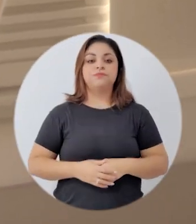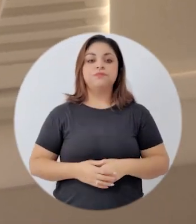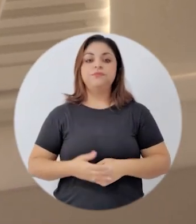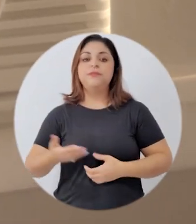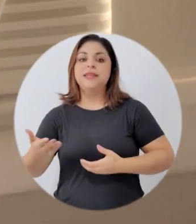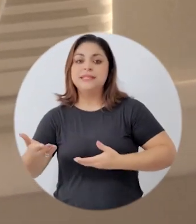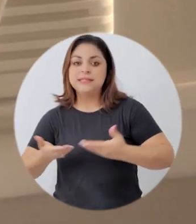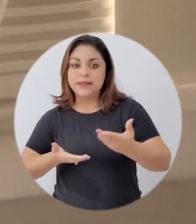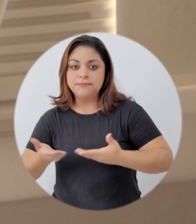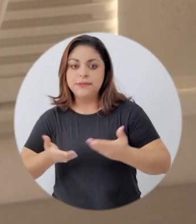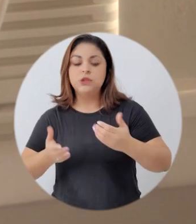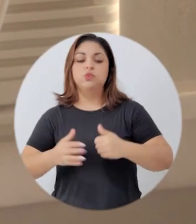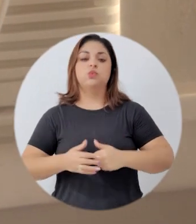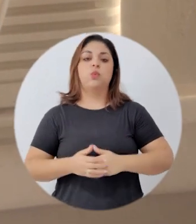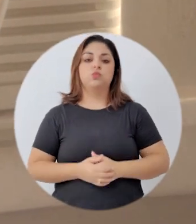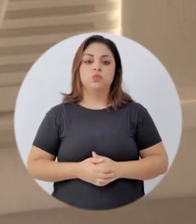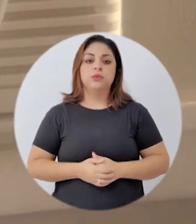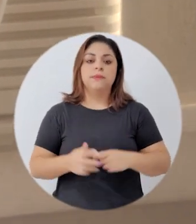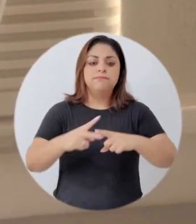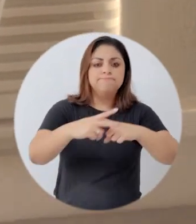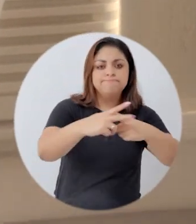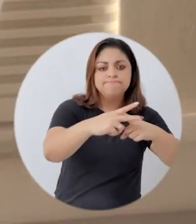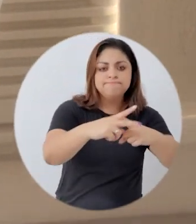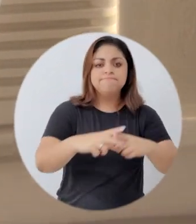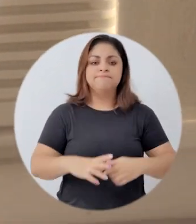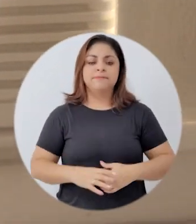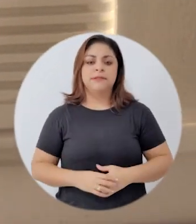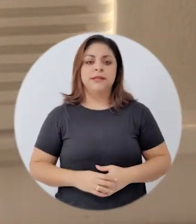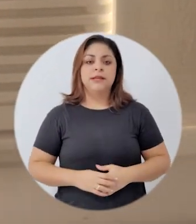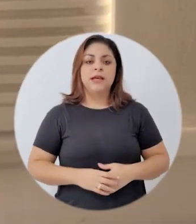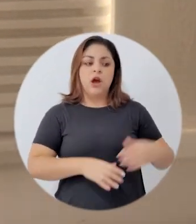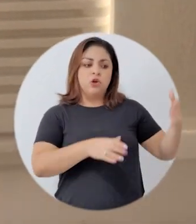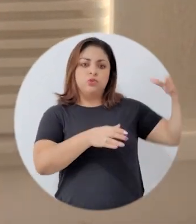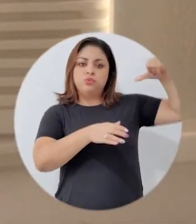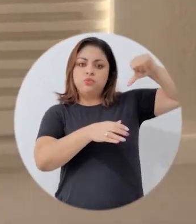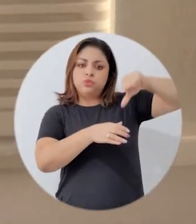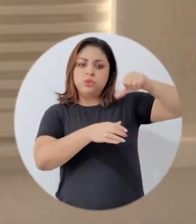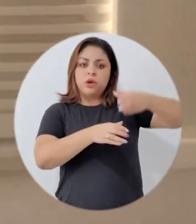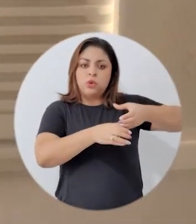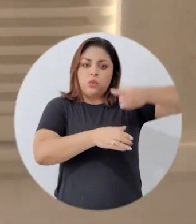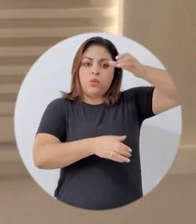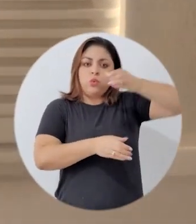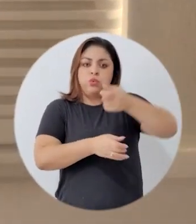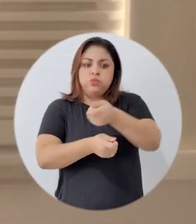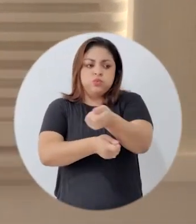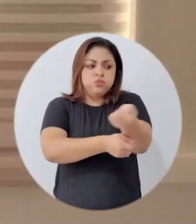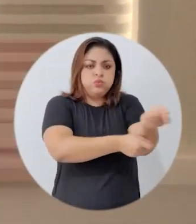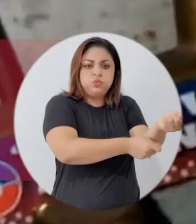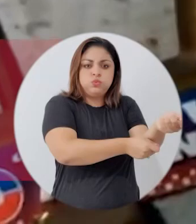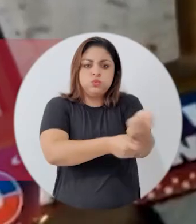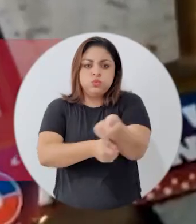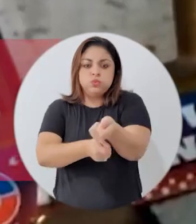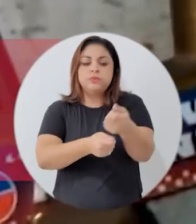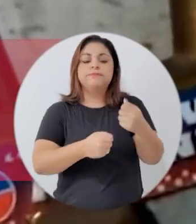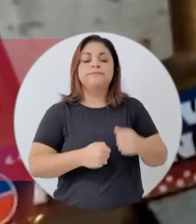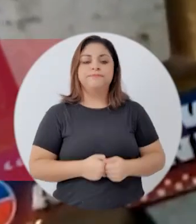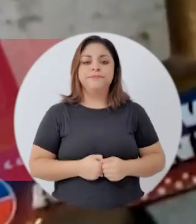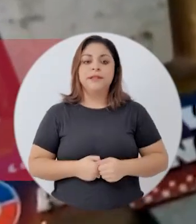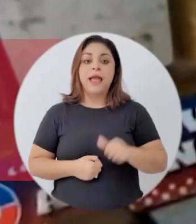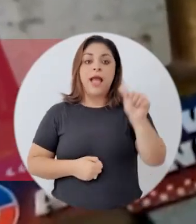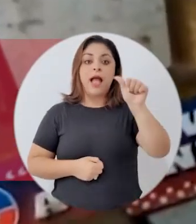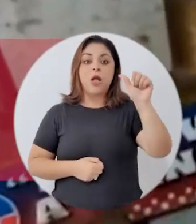servicios, de mantenimiento, recarga de extinguidores, lo que son de